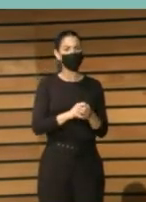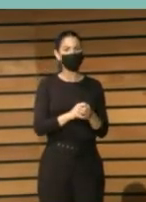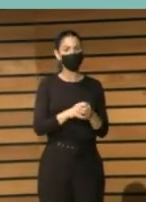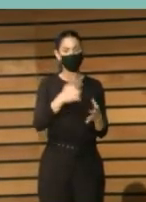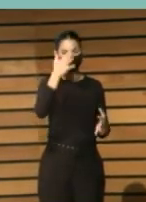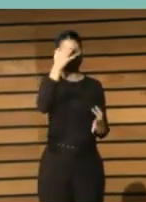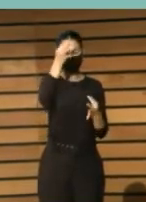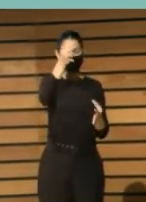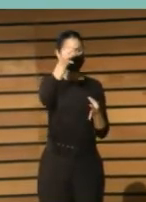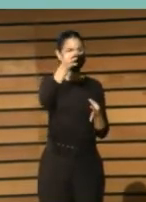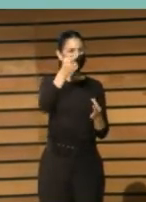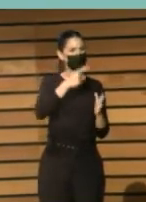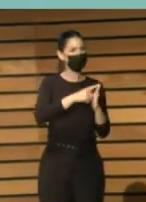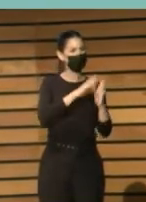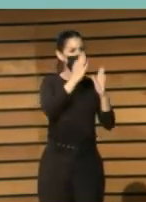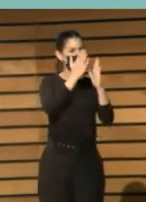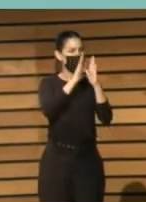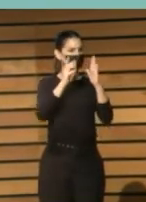Era